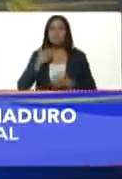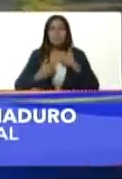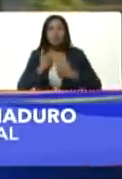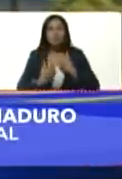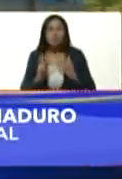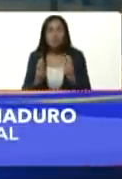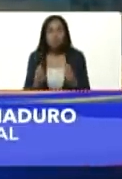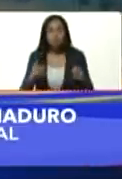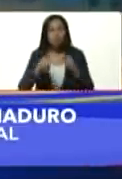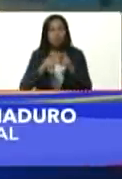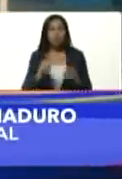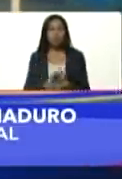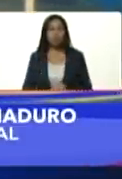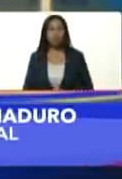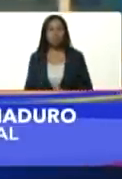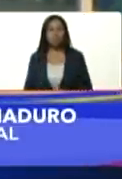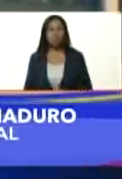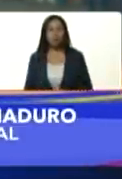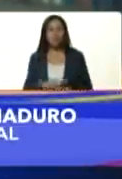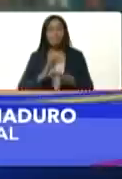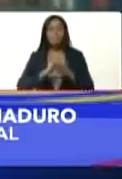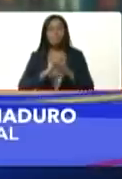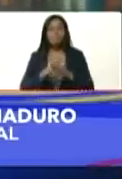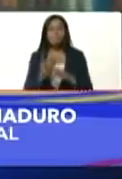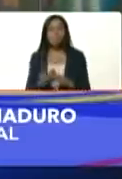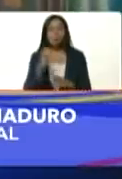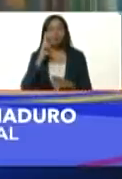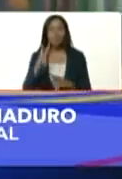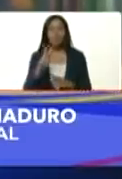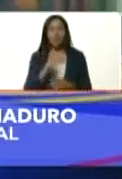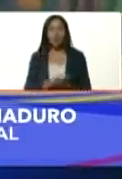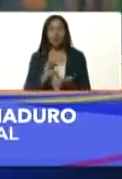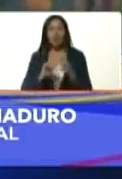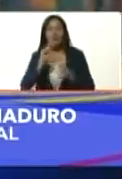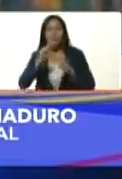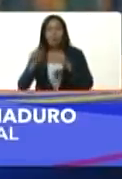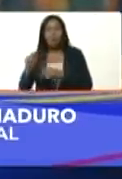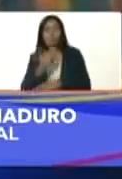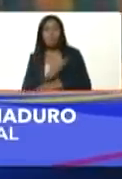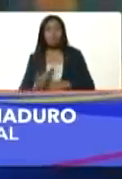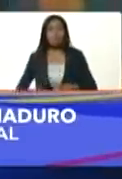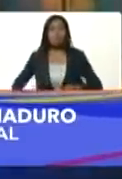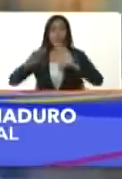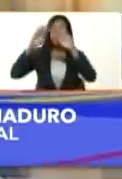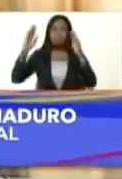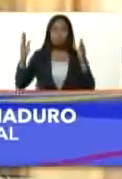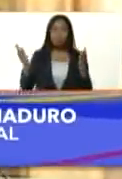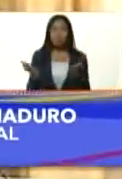bastante. Porque veo que algunos presidentes en el mundo